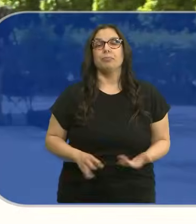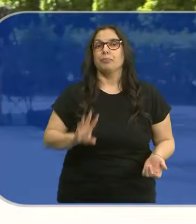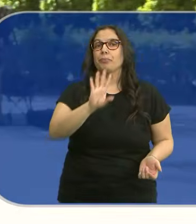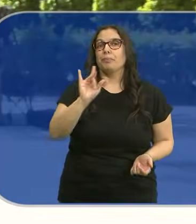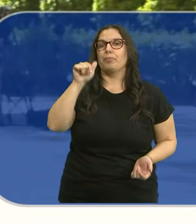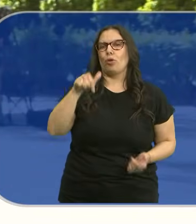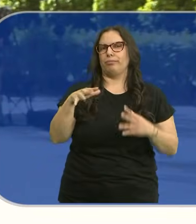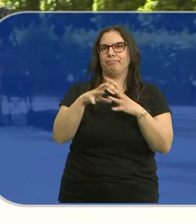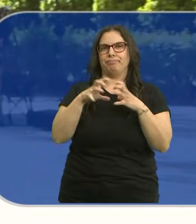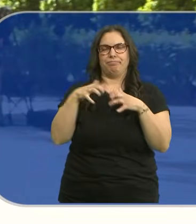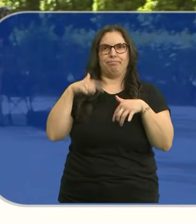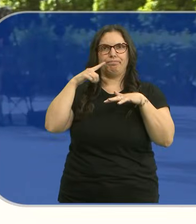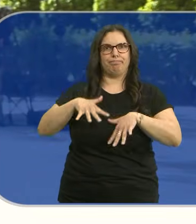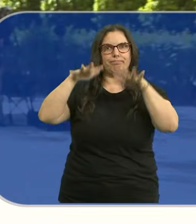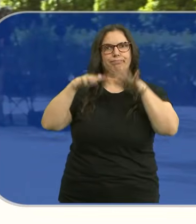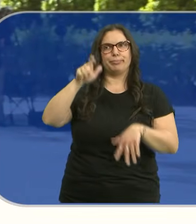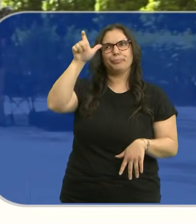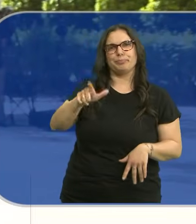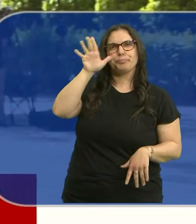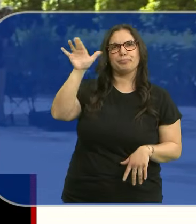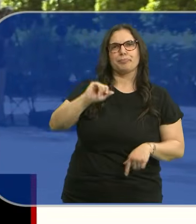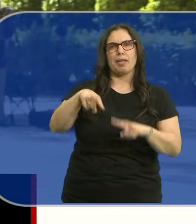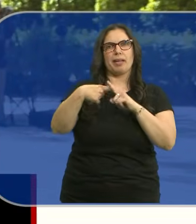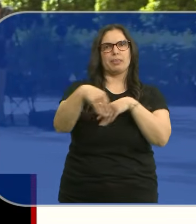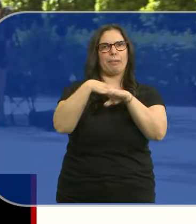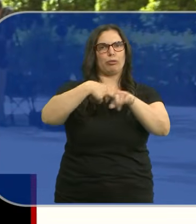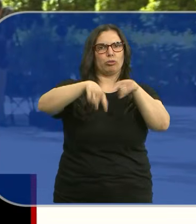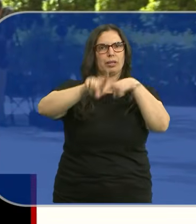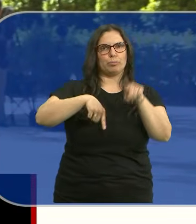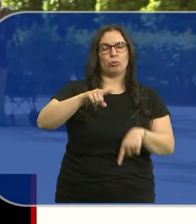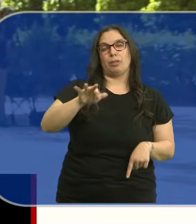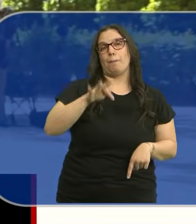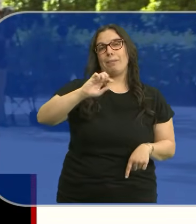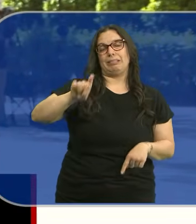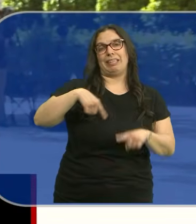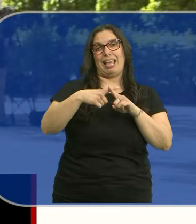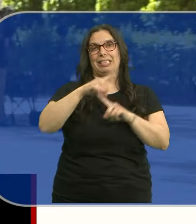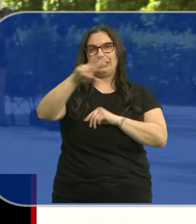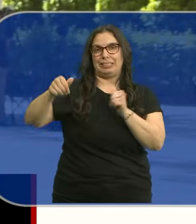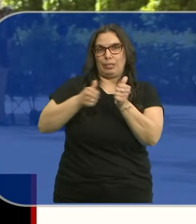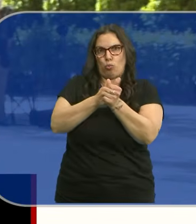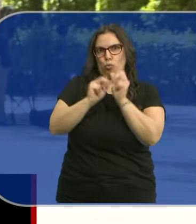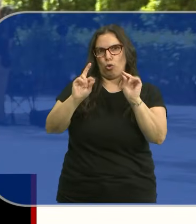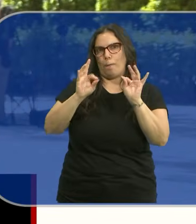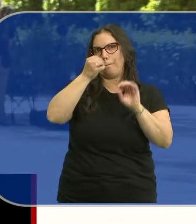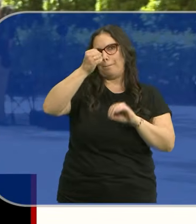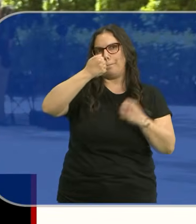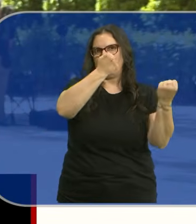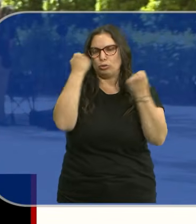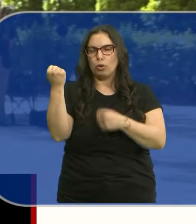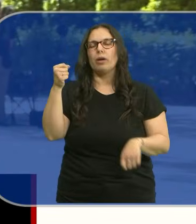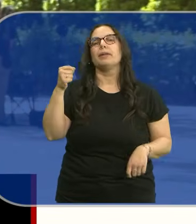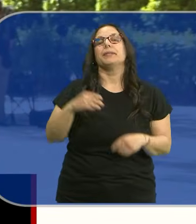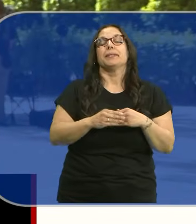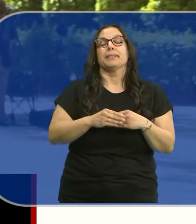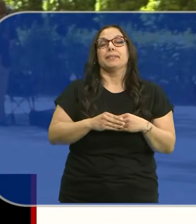Sí, hoy la expectación está siendo máxima con la declaración del exministro de Transportes y ex número 2 del Partido Socialista, el último acusado en